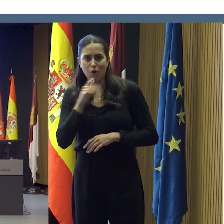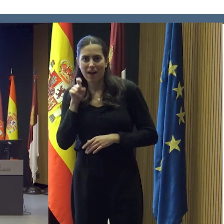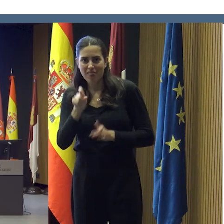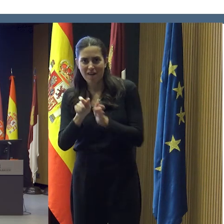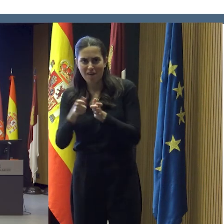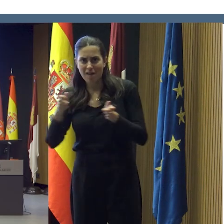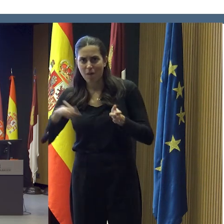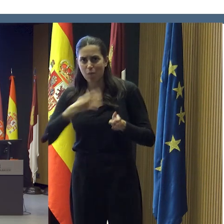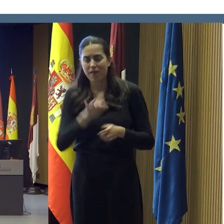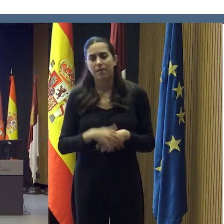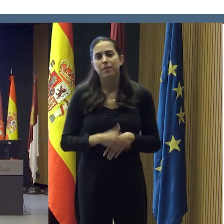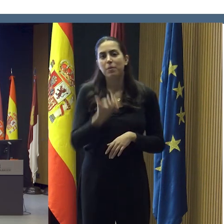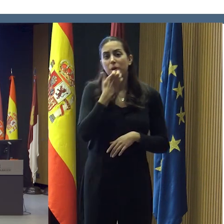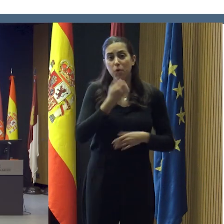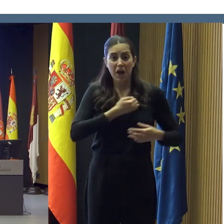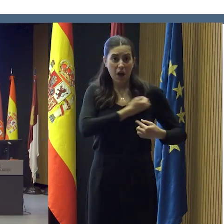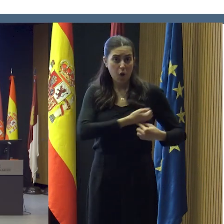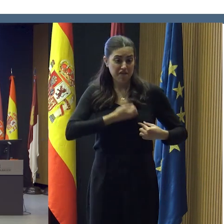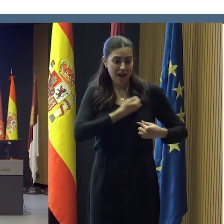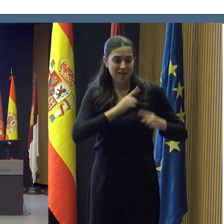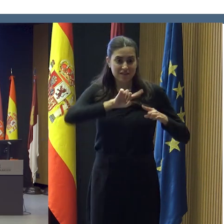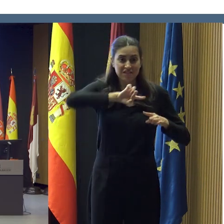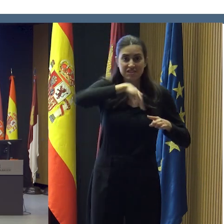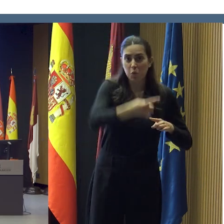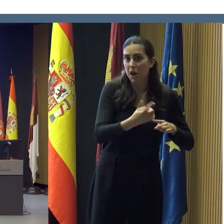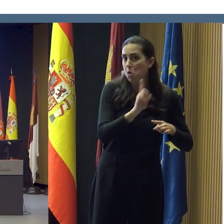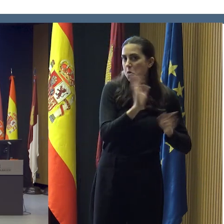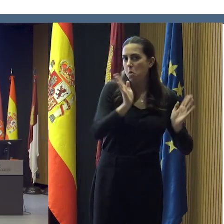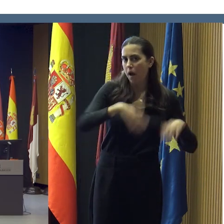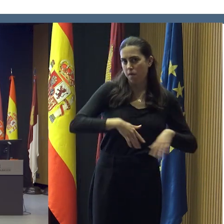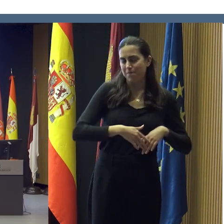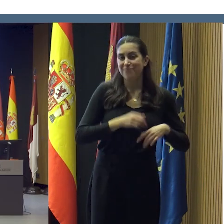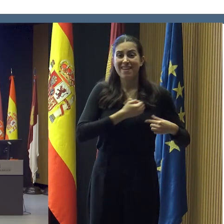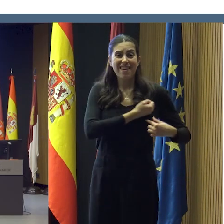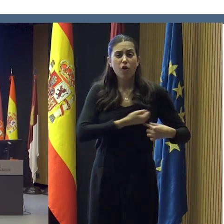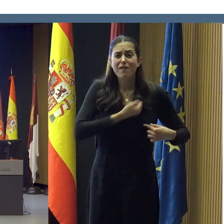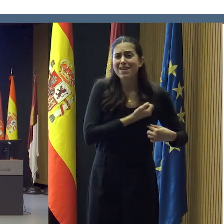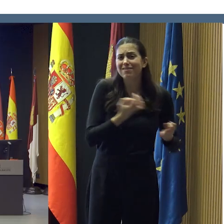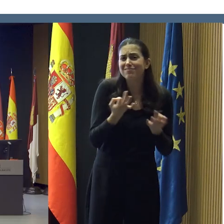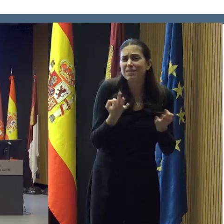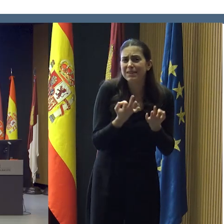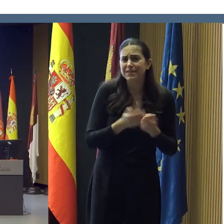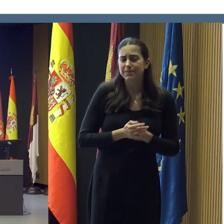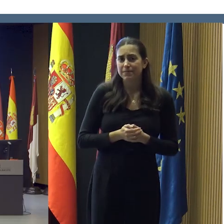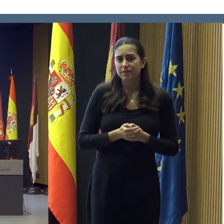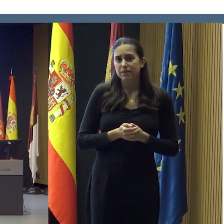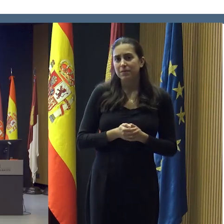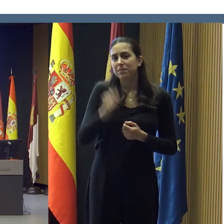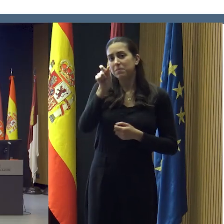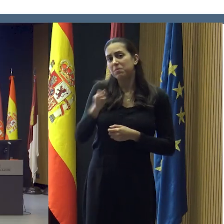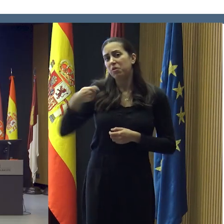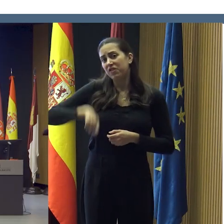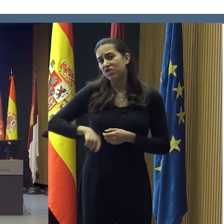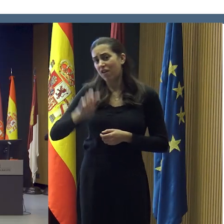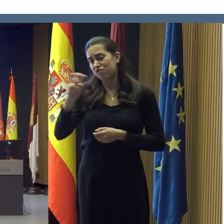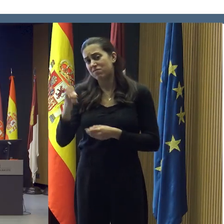La ecografía, por ejemplo, no tiene ese efecto secundario. ¿Qué pasa? Que las ecografías las tiene que hacer otro tipo de profesional.